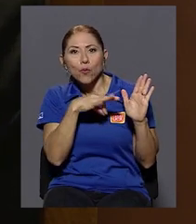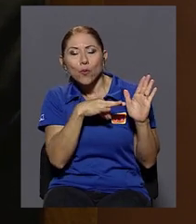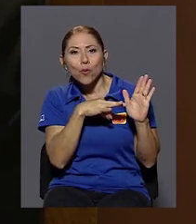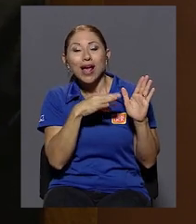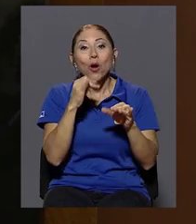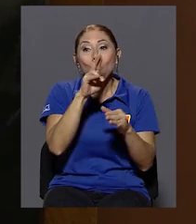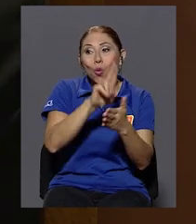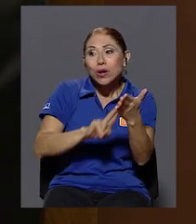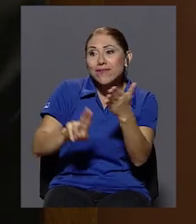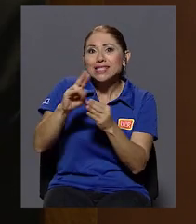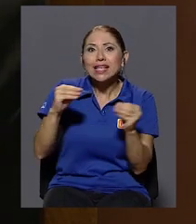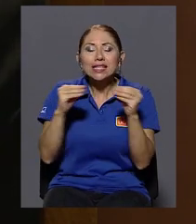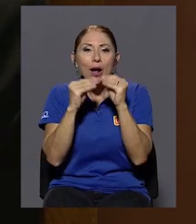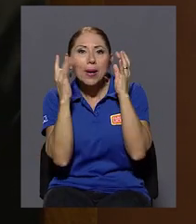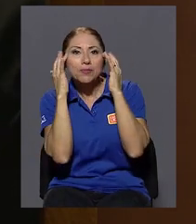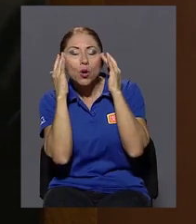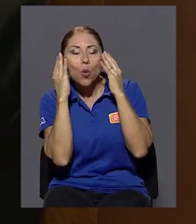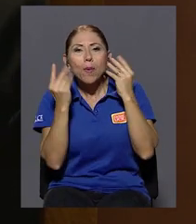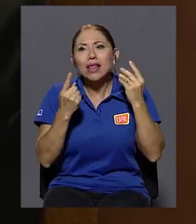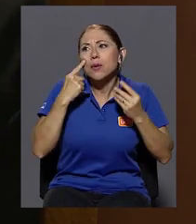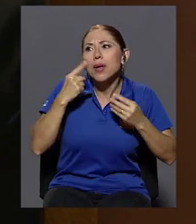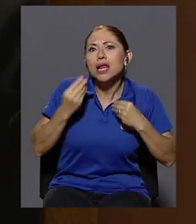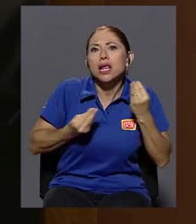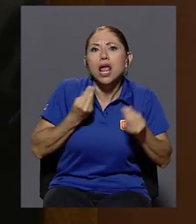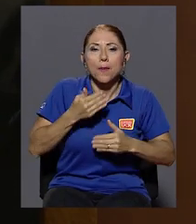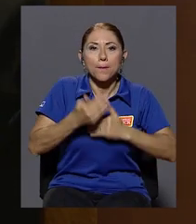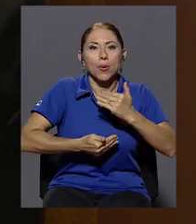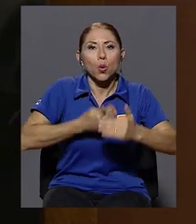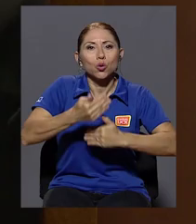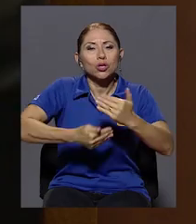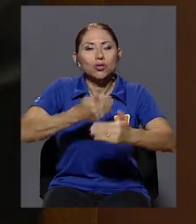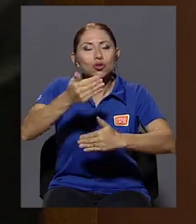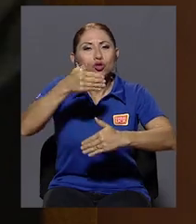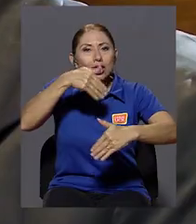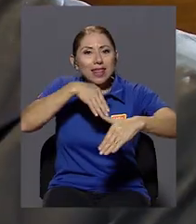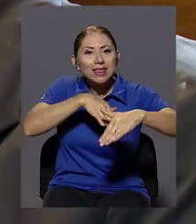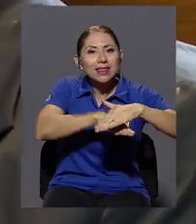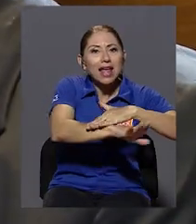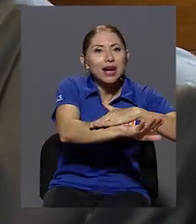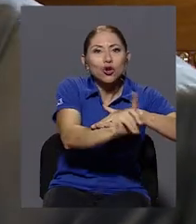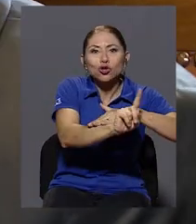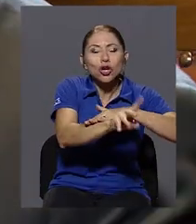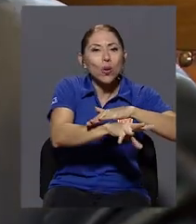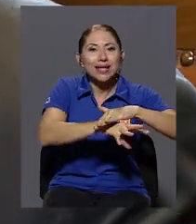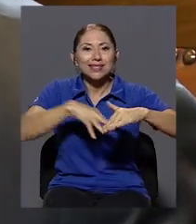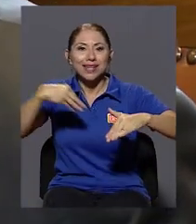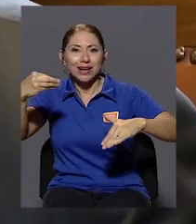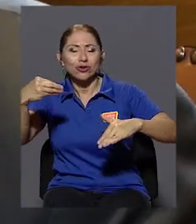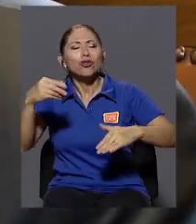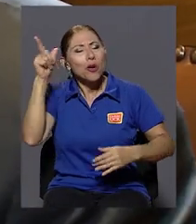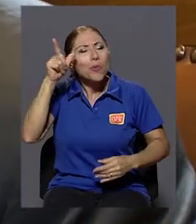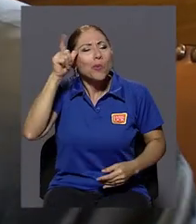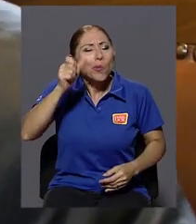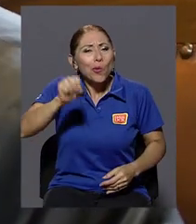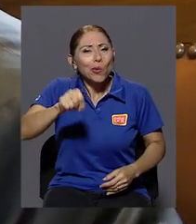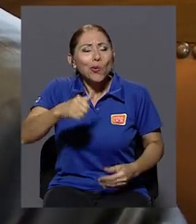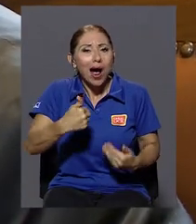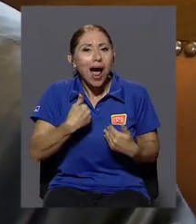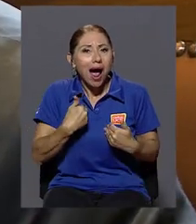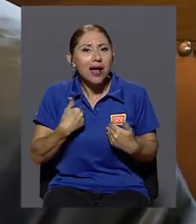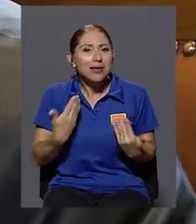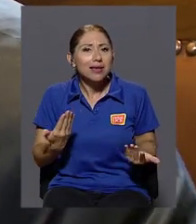las universidades están más preocupadas en procesos internos que en procesos externos. Por supuesto